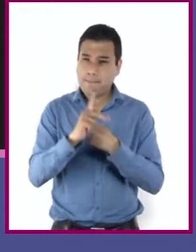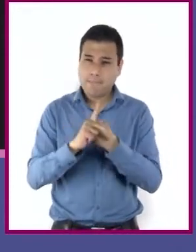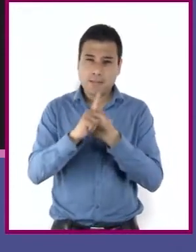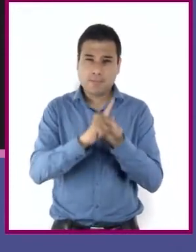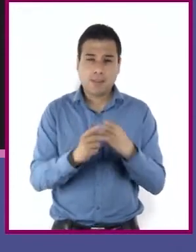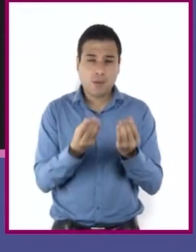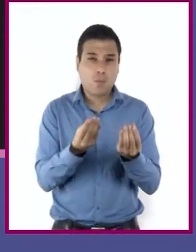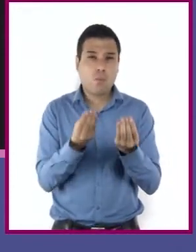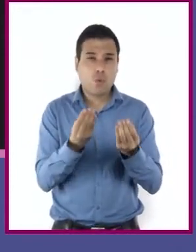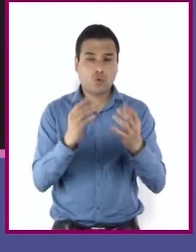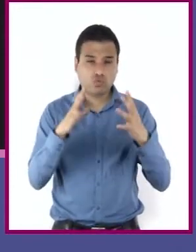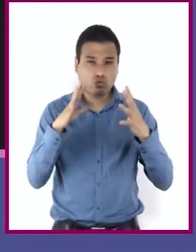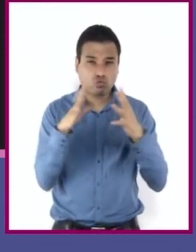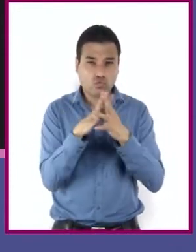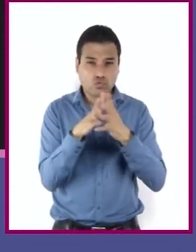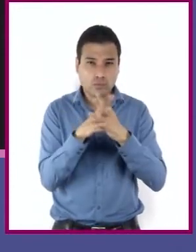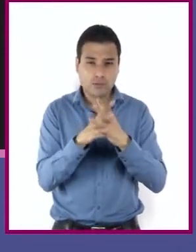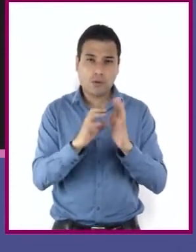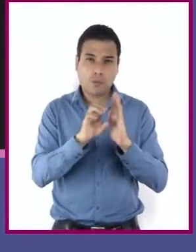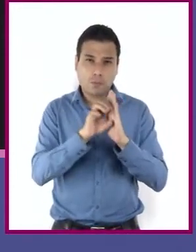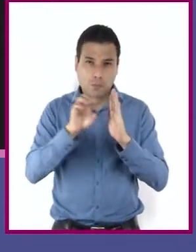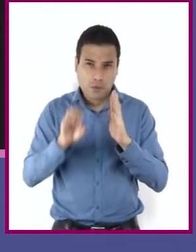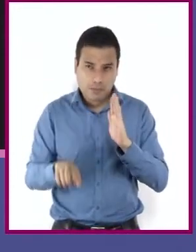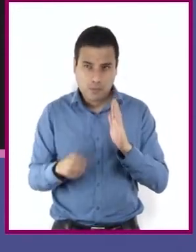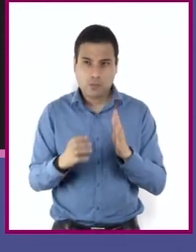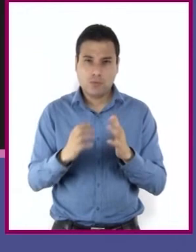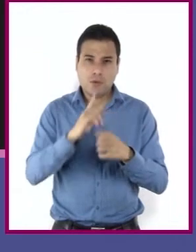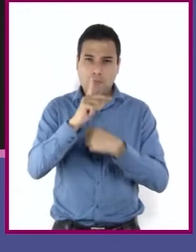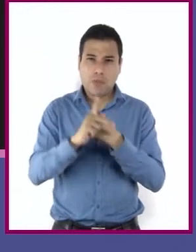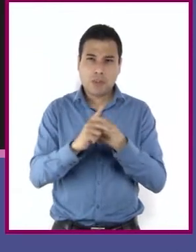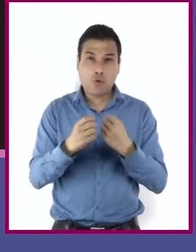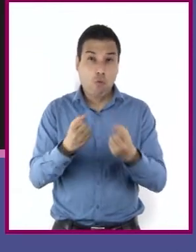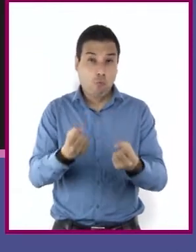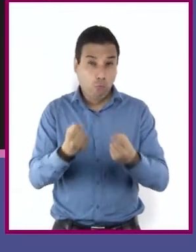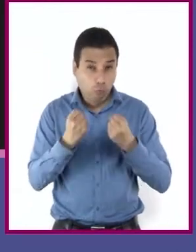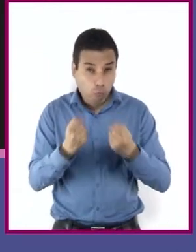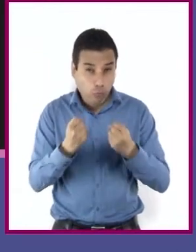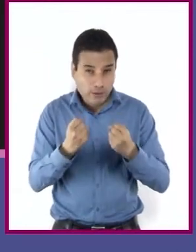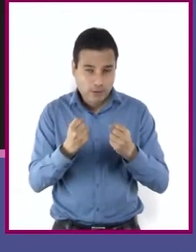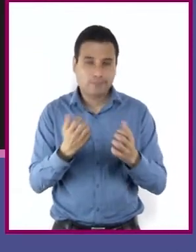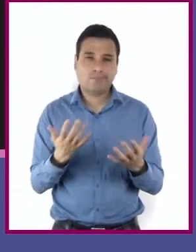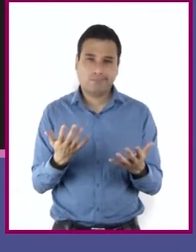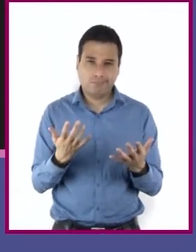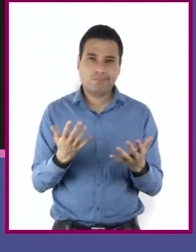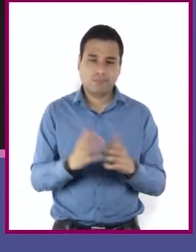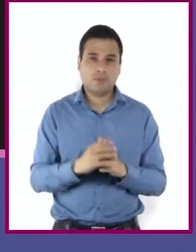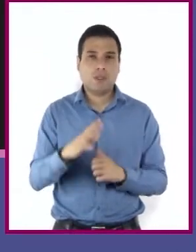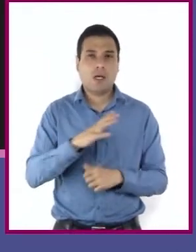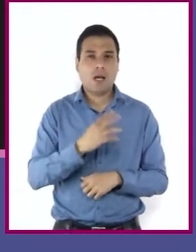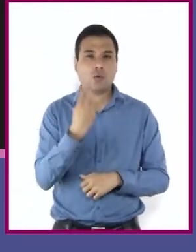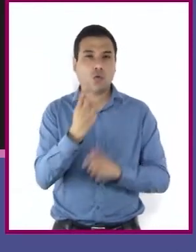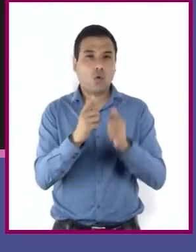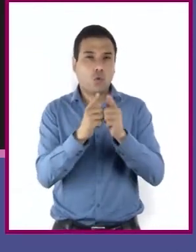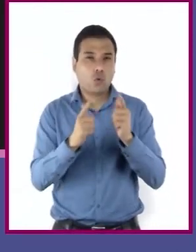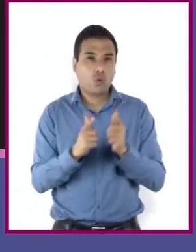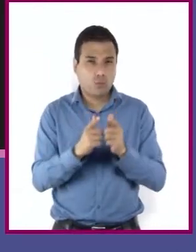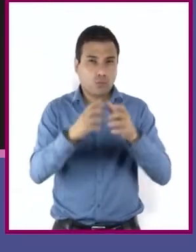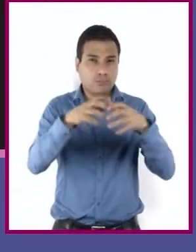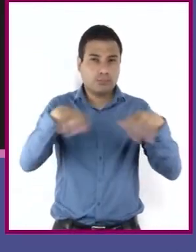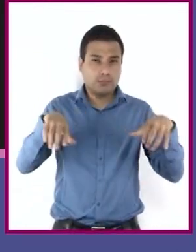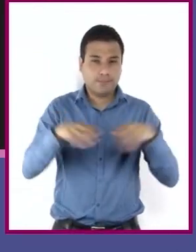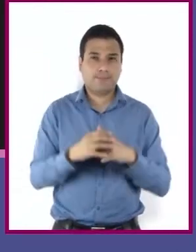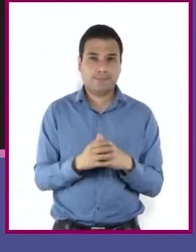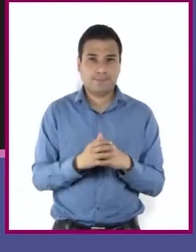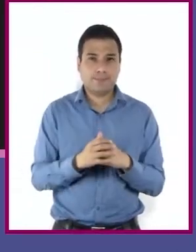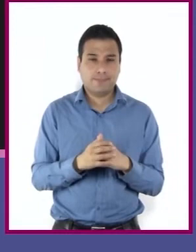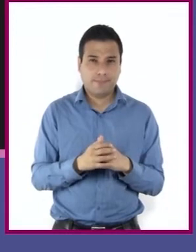las naciones del mundo, incluidas todas las grandes potencias agrupadas, de dos alianzas militares enfrentadas, los